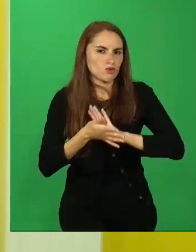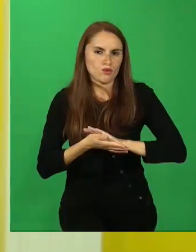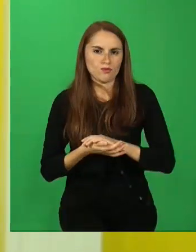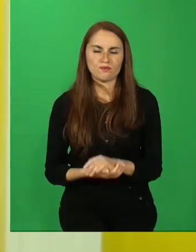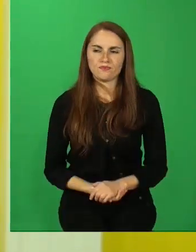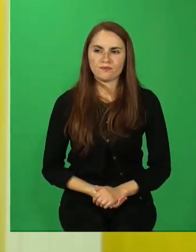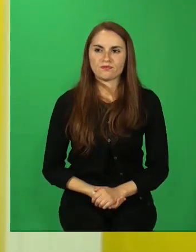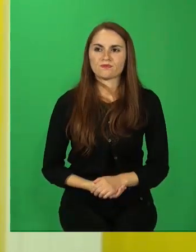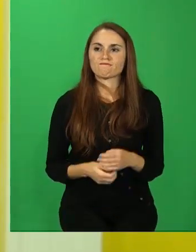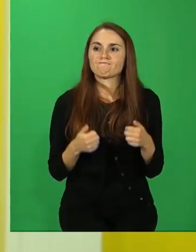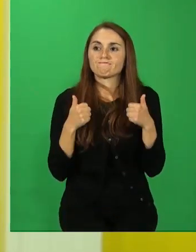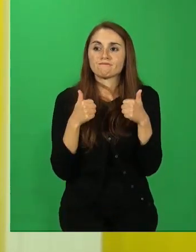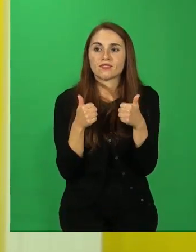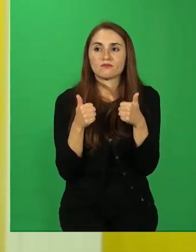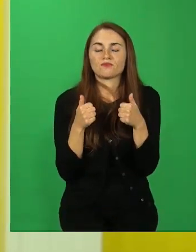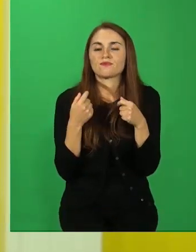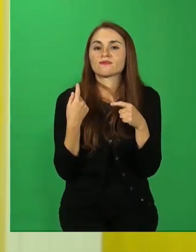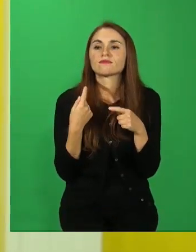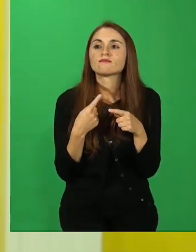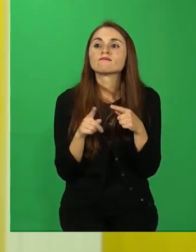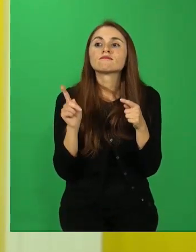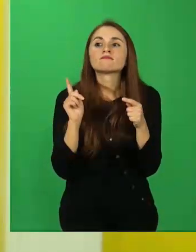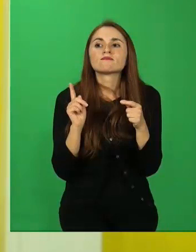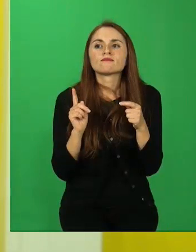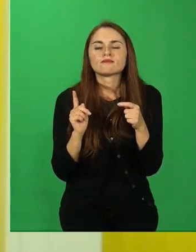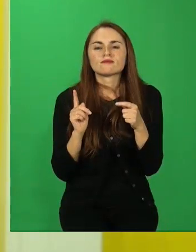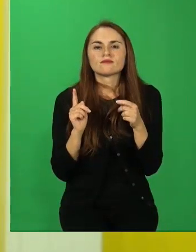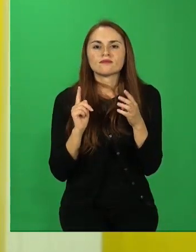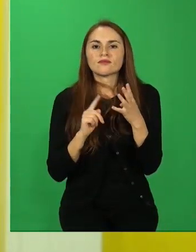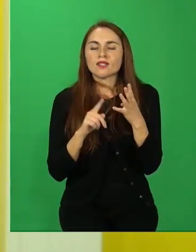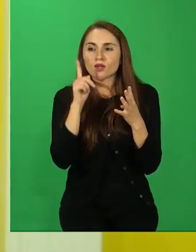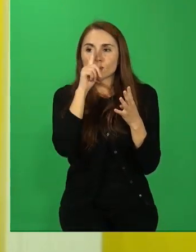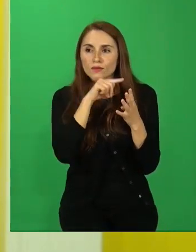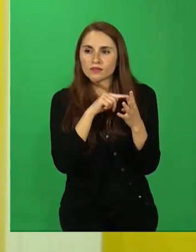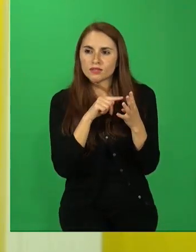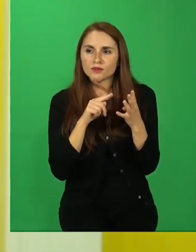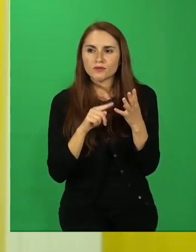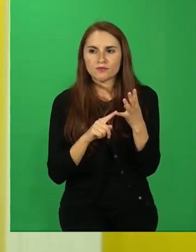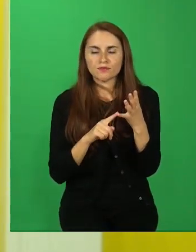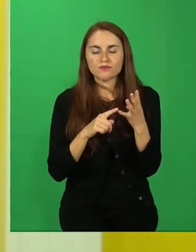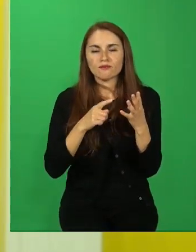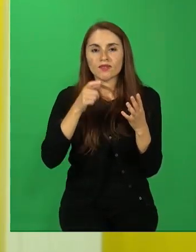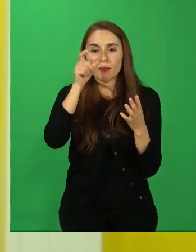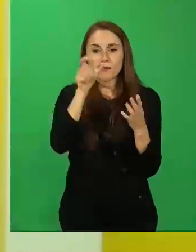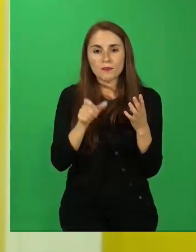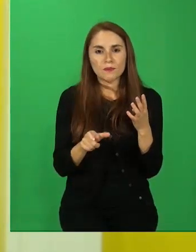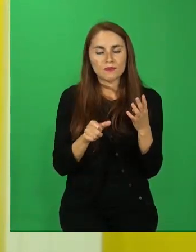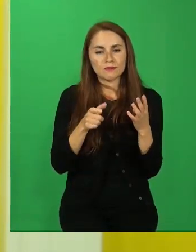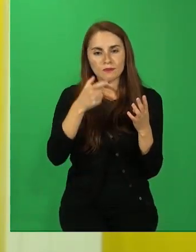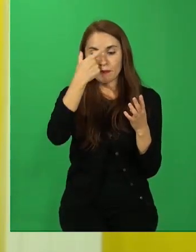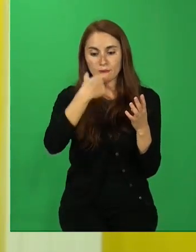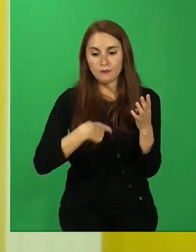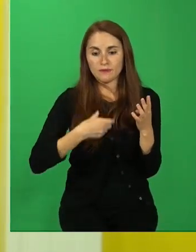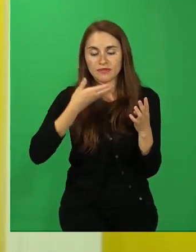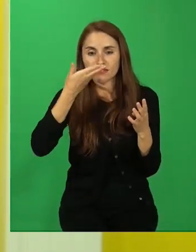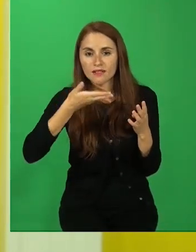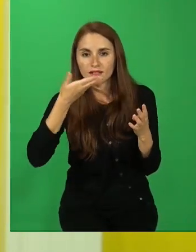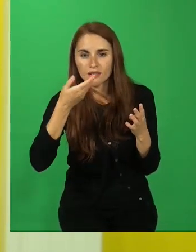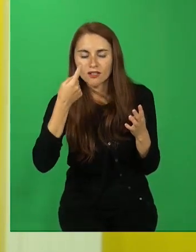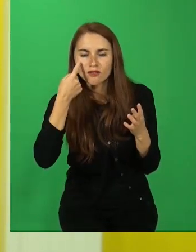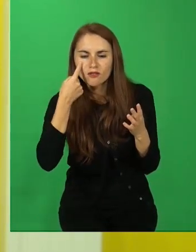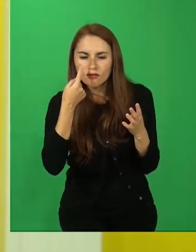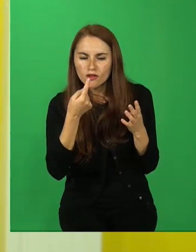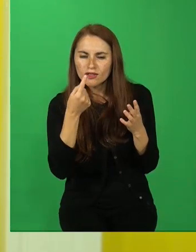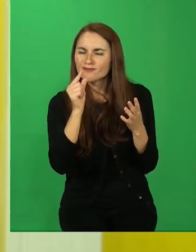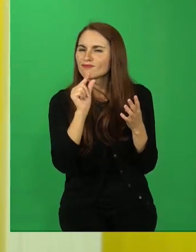eso, ¿ya? Y continuamos con el último, el narrador de conocimiento relativo, que utiliza